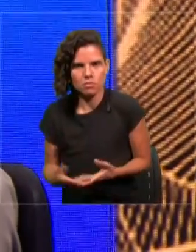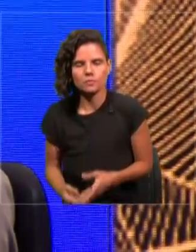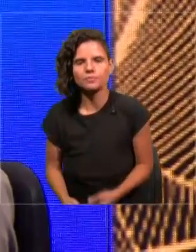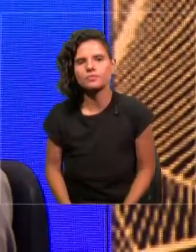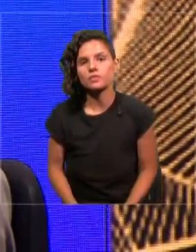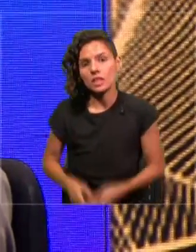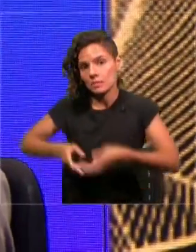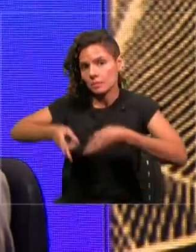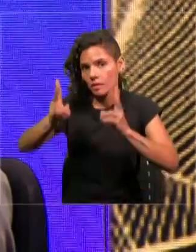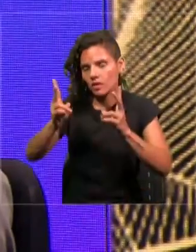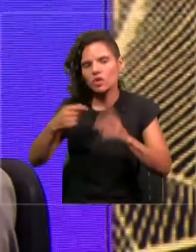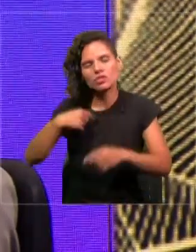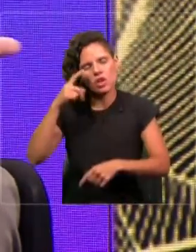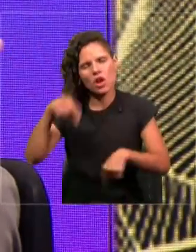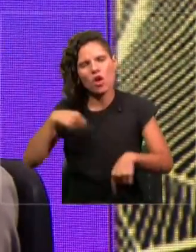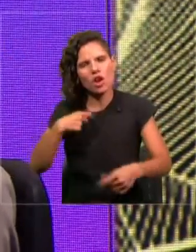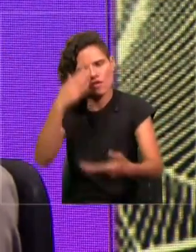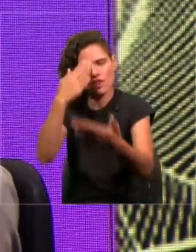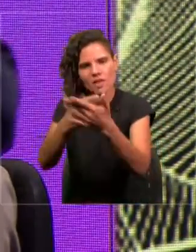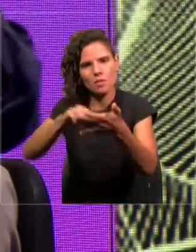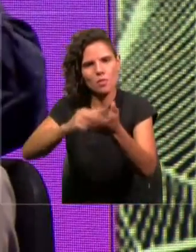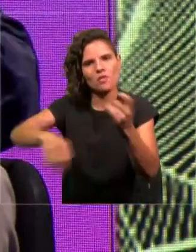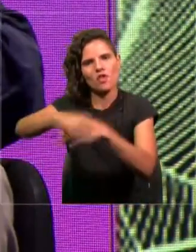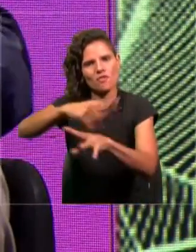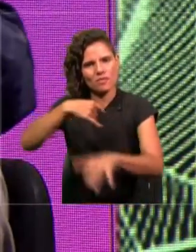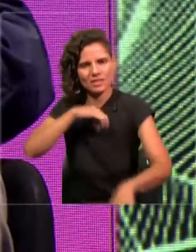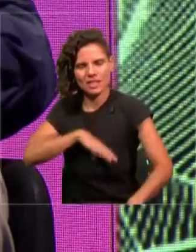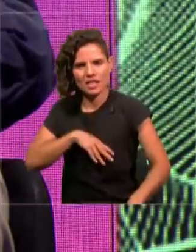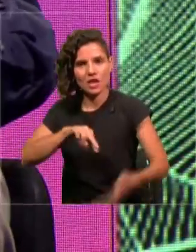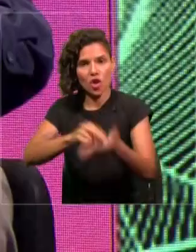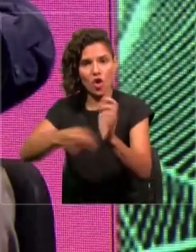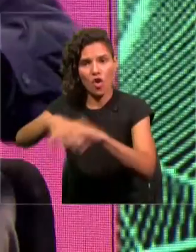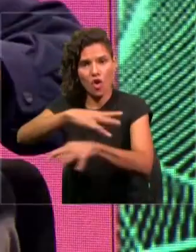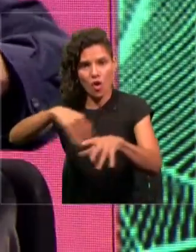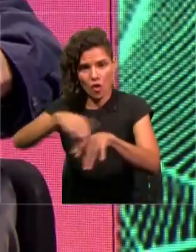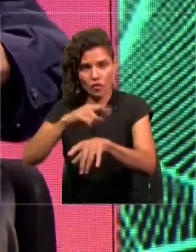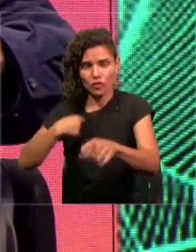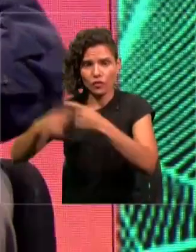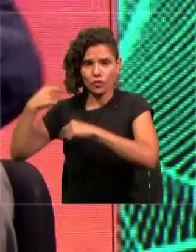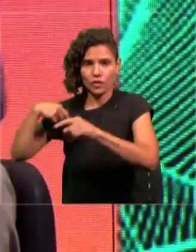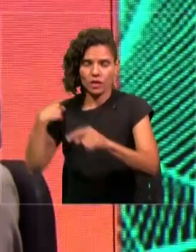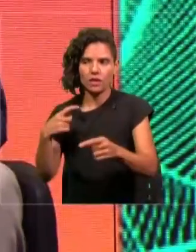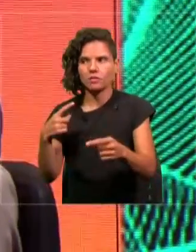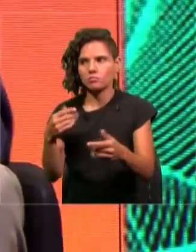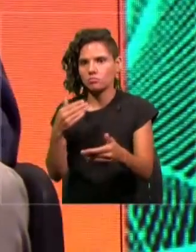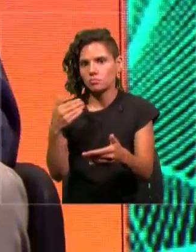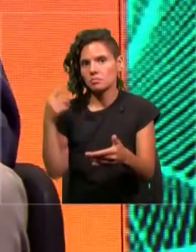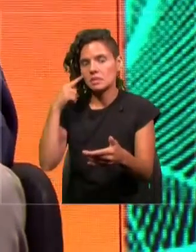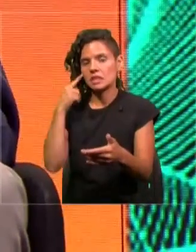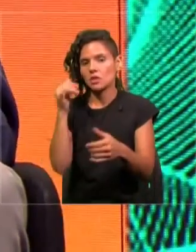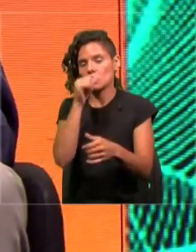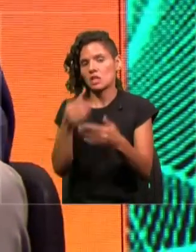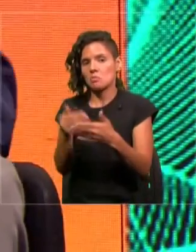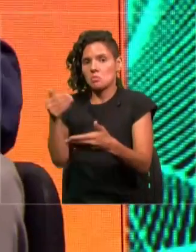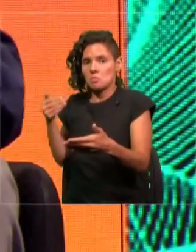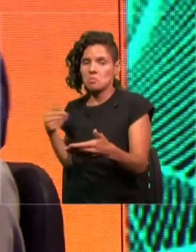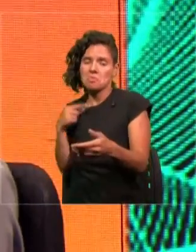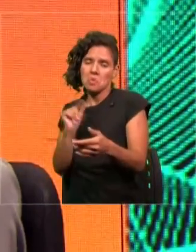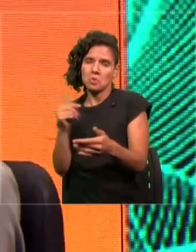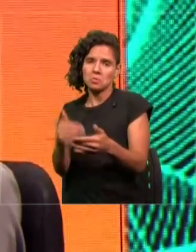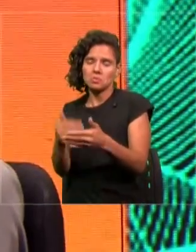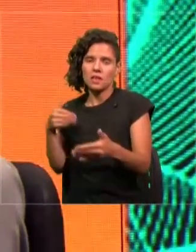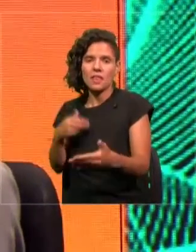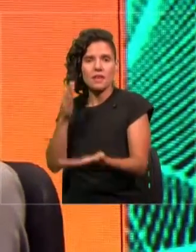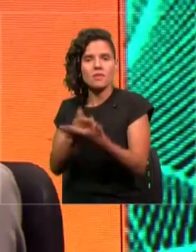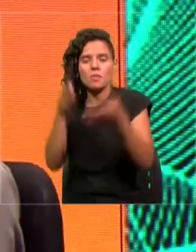Yo creo que estamos un poco enfrentados a ese problema hoy en Chile. Los conflictos históricos y más recientes, ¿verdad?, hay que